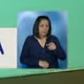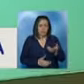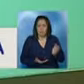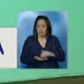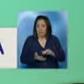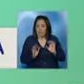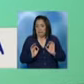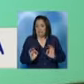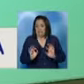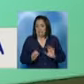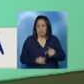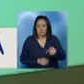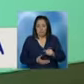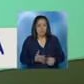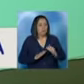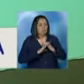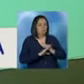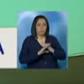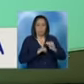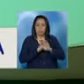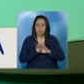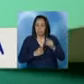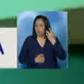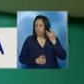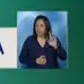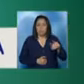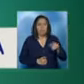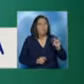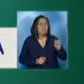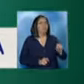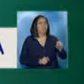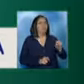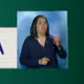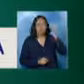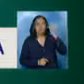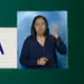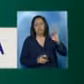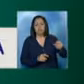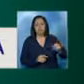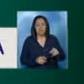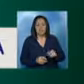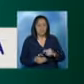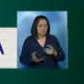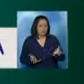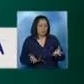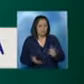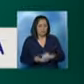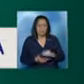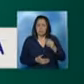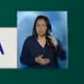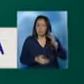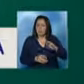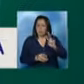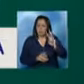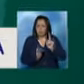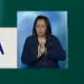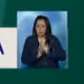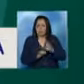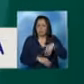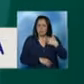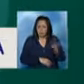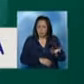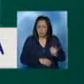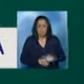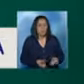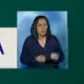más grave es que el sistema contra incendio no funcionó. Se activó la alarma contra incendio, recién se ha activado el timbre después de 2 minutos. ¿En